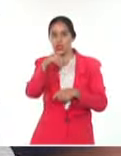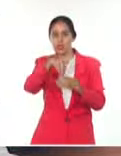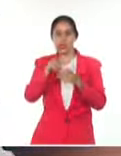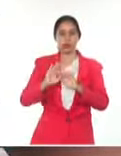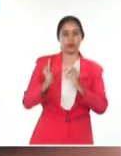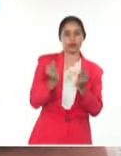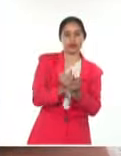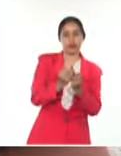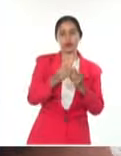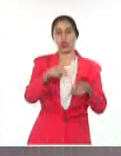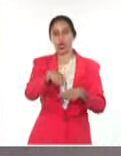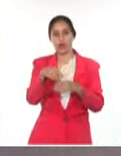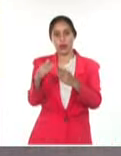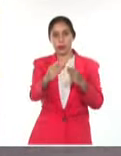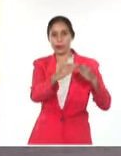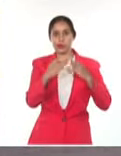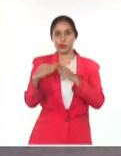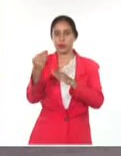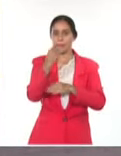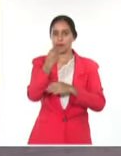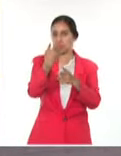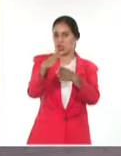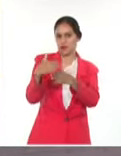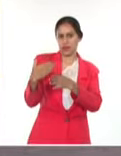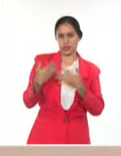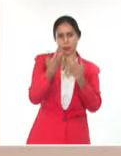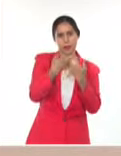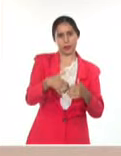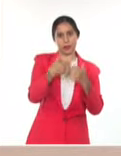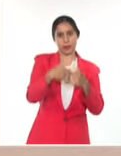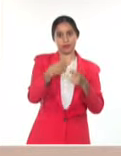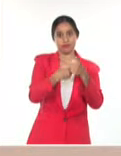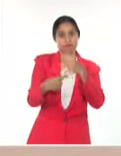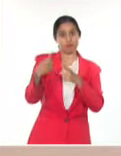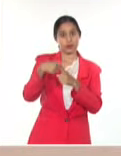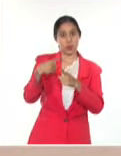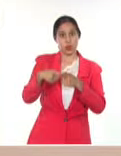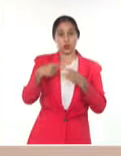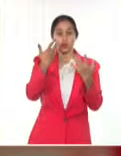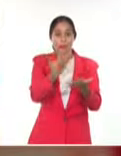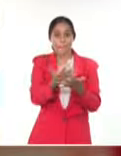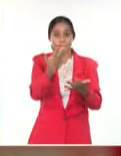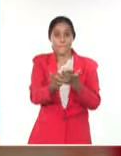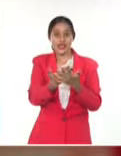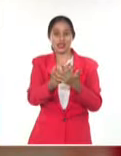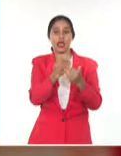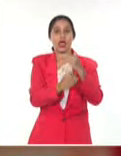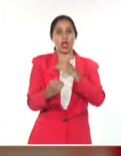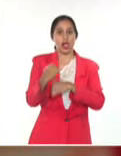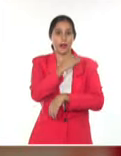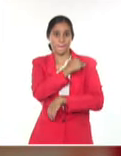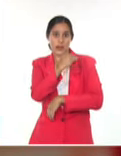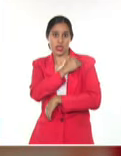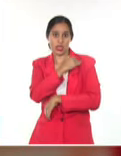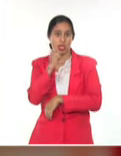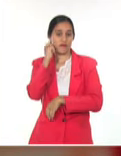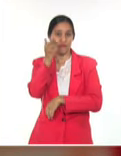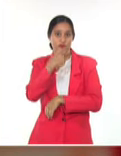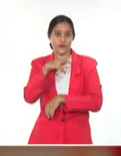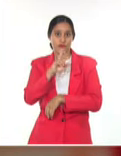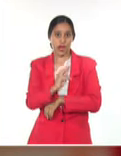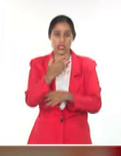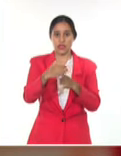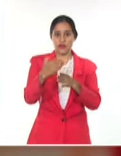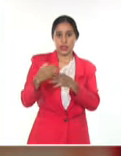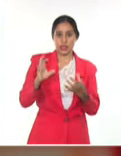tipos de envases para toda la industria alimenticia. La entidad de la Unión de Industria Militar posee filiales en varias provincias. En su